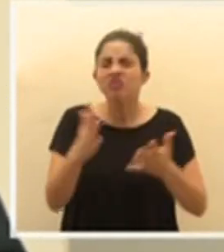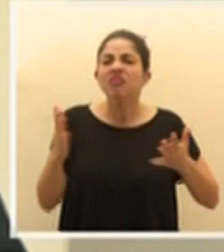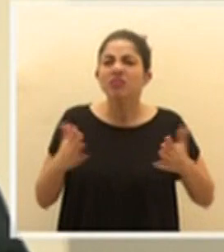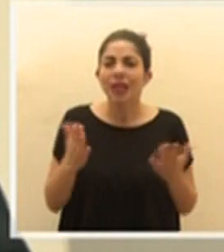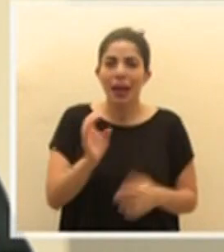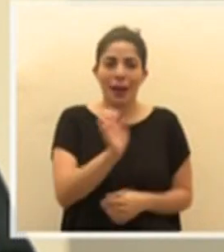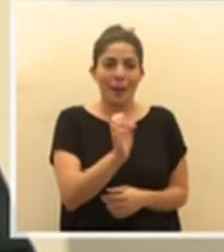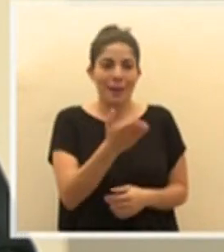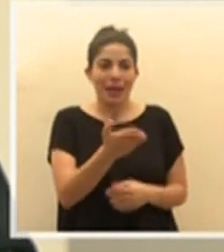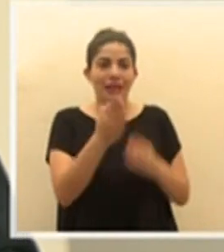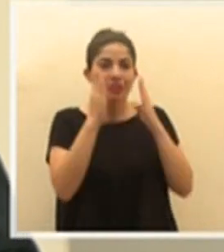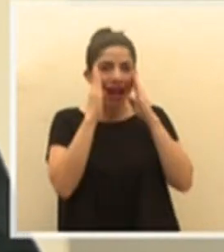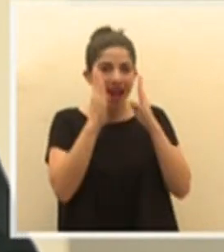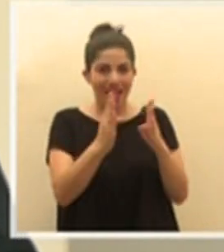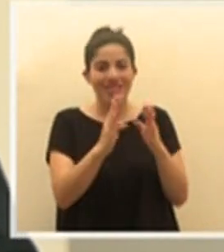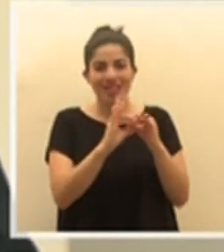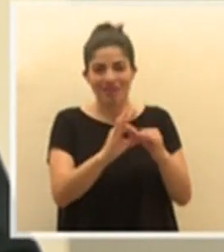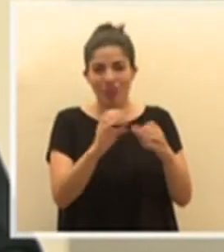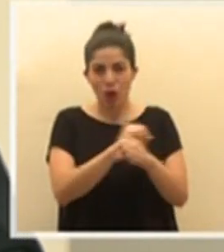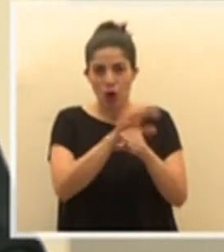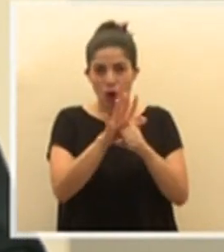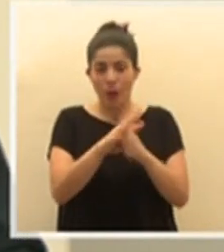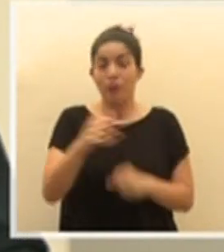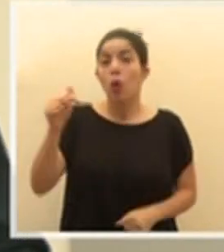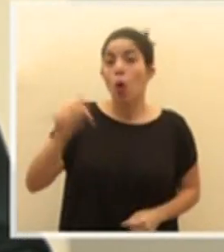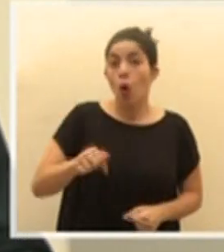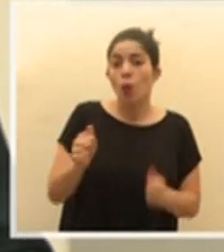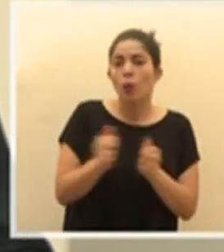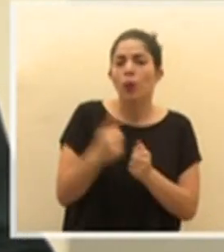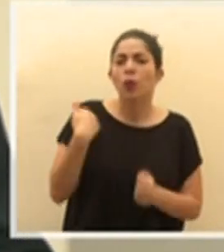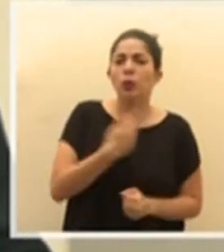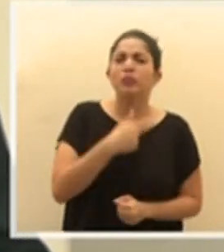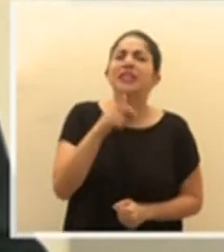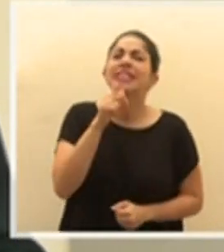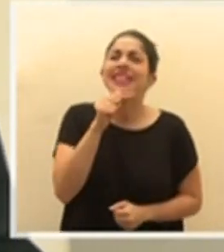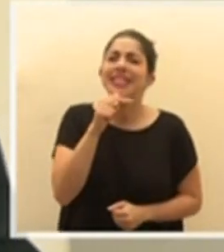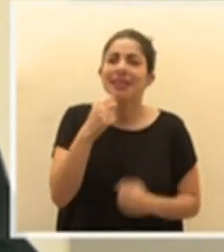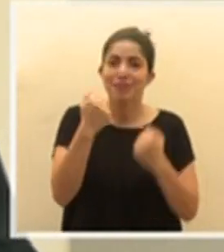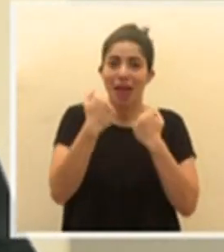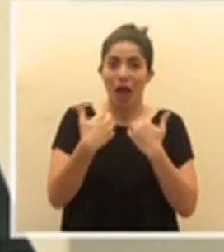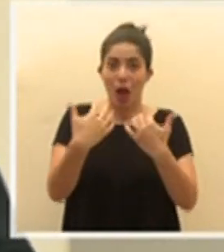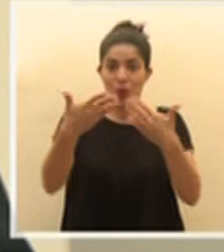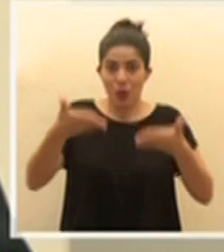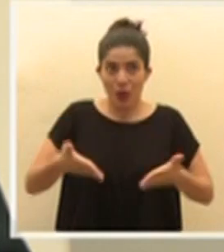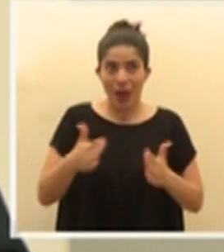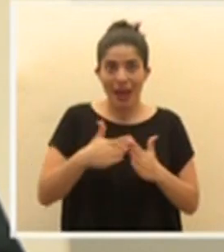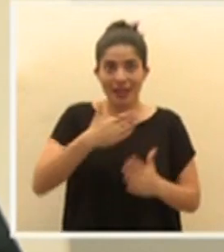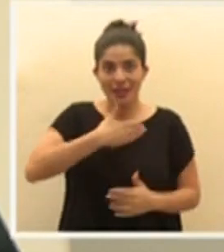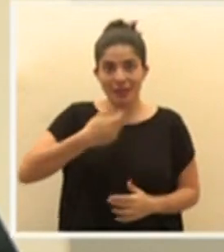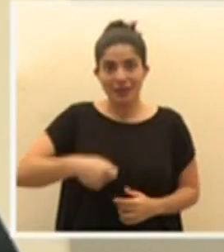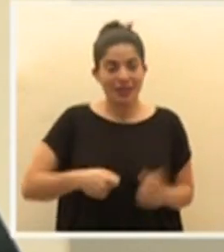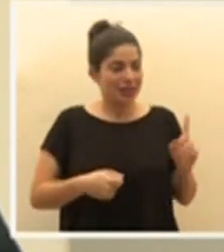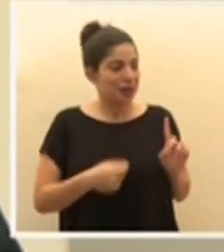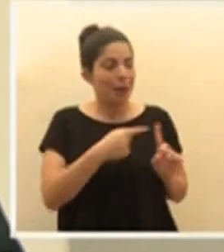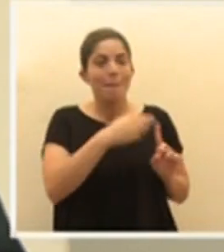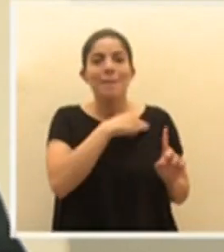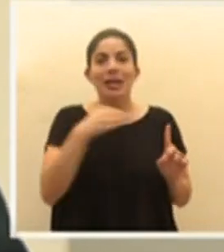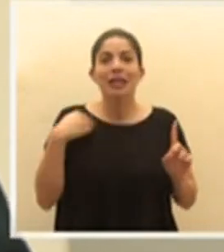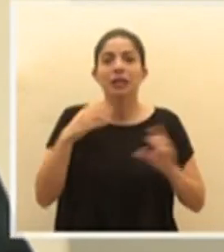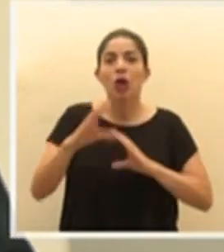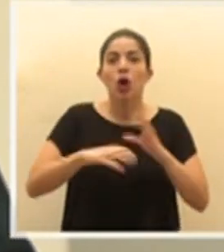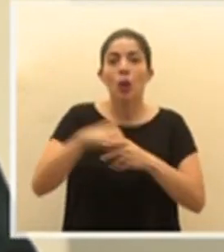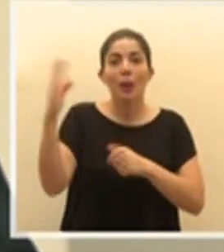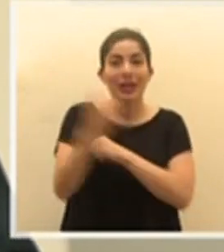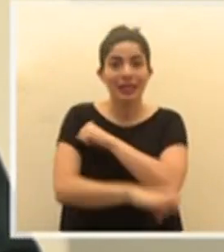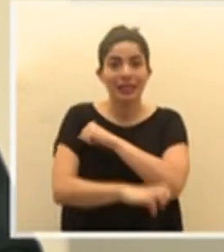de la emergencia por el COVID-19. Hoy nos acompaña en el auditorio de la Casa Presidencial la señora Ministra de Comercio Exterior, la